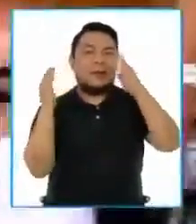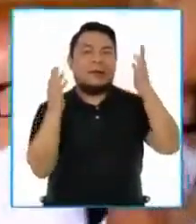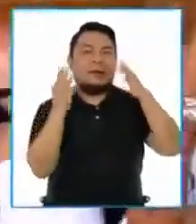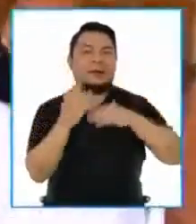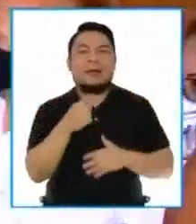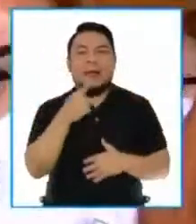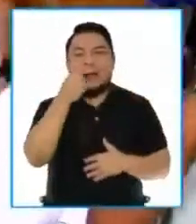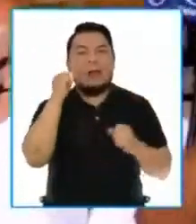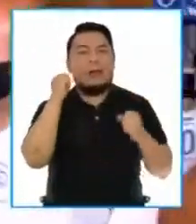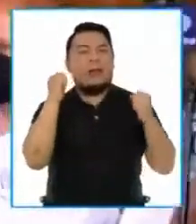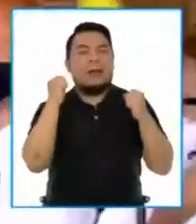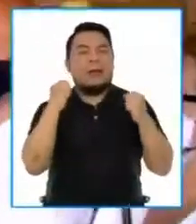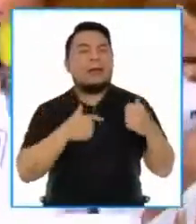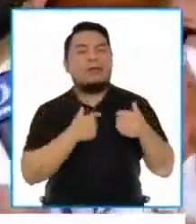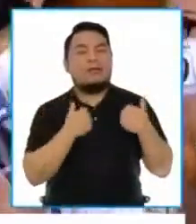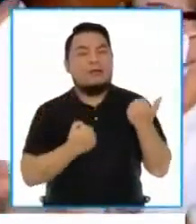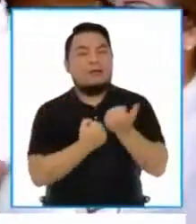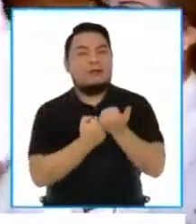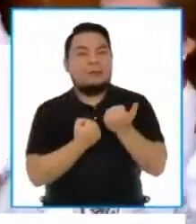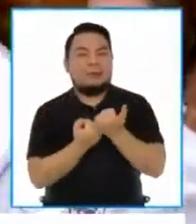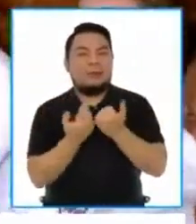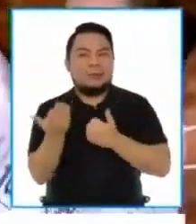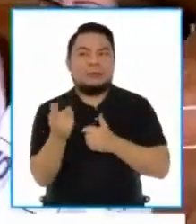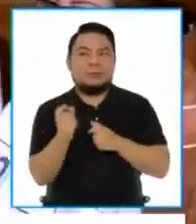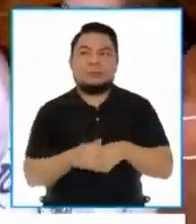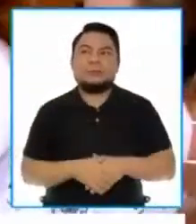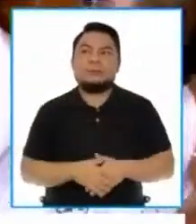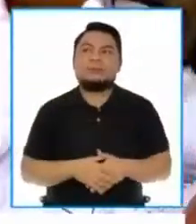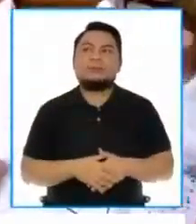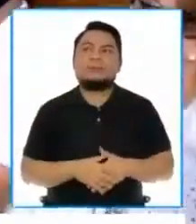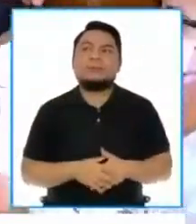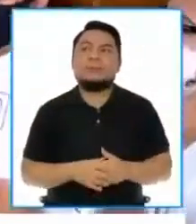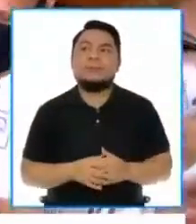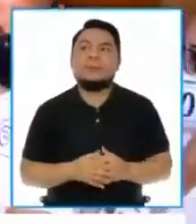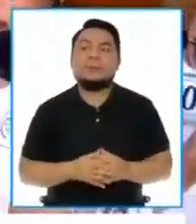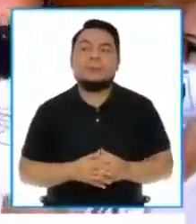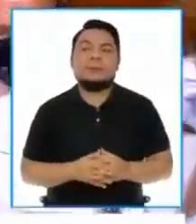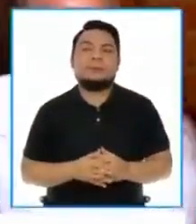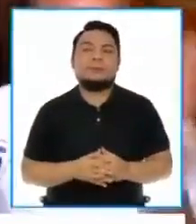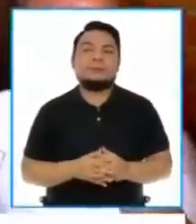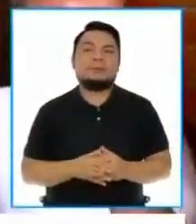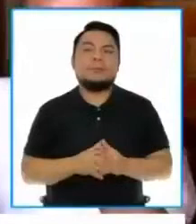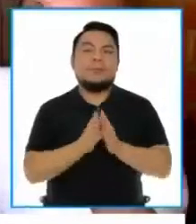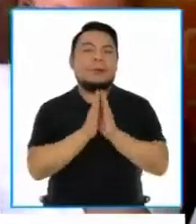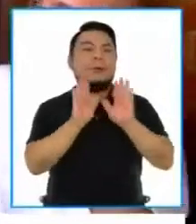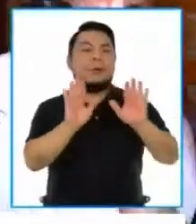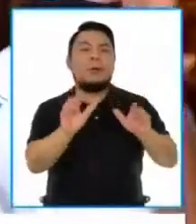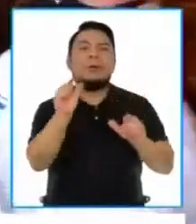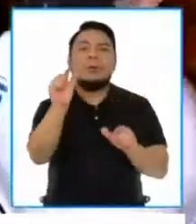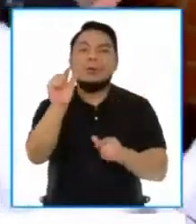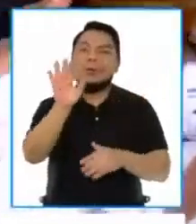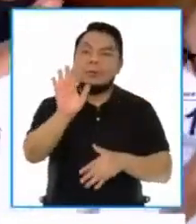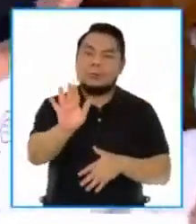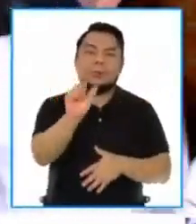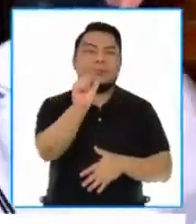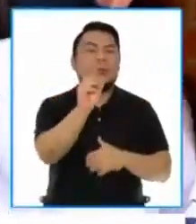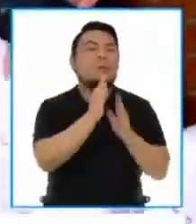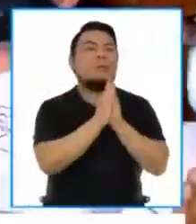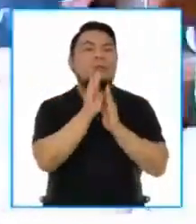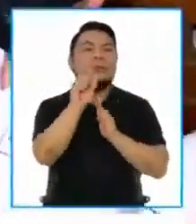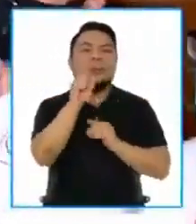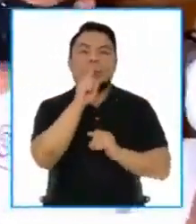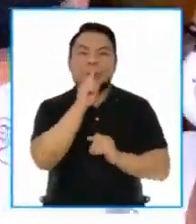corazón! Un ratito, por favor. Por favor. Por favor. Por favor. Por favor. Un ratito, por favor.